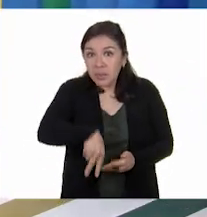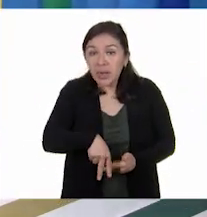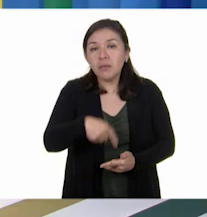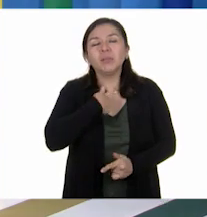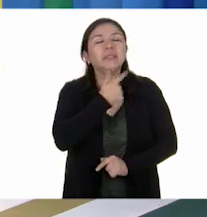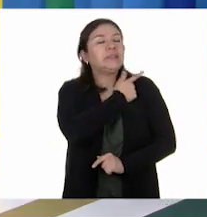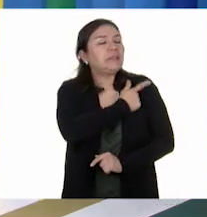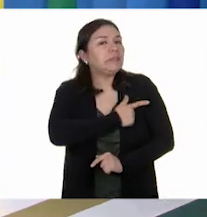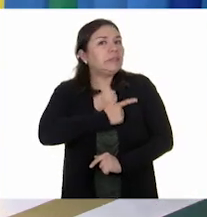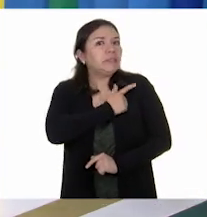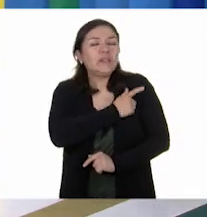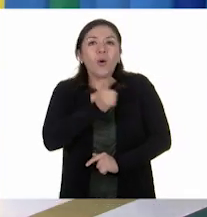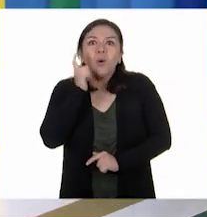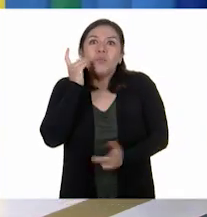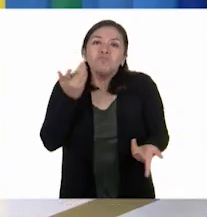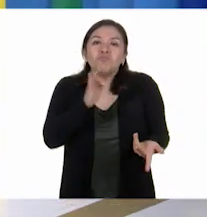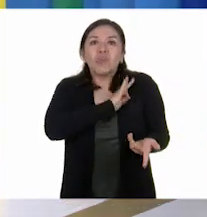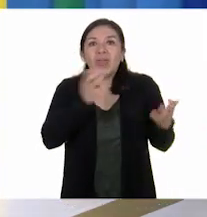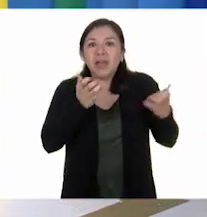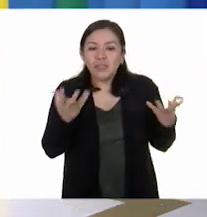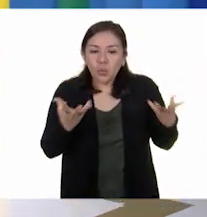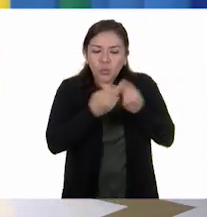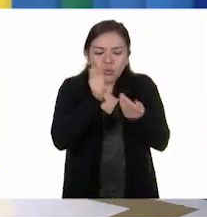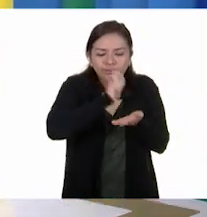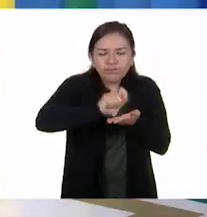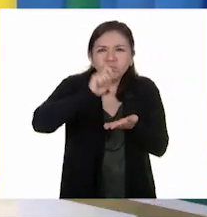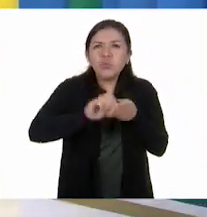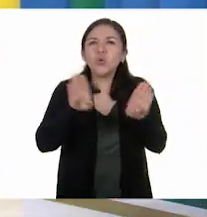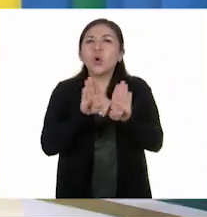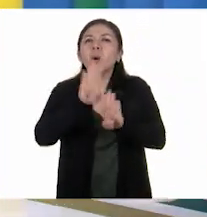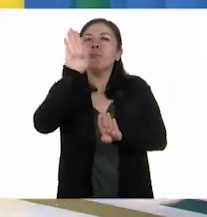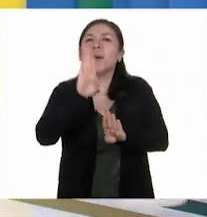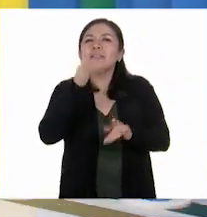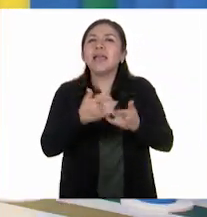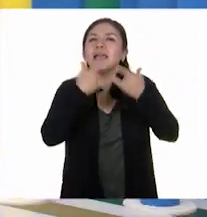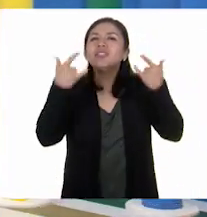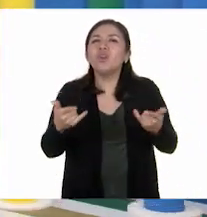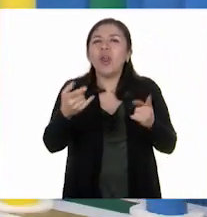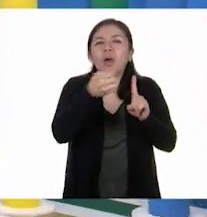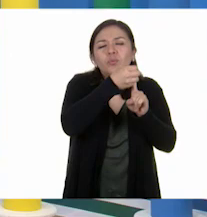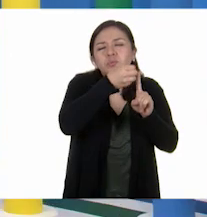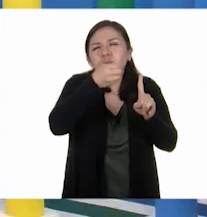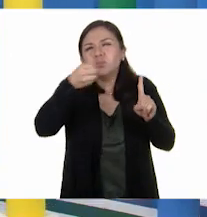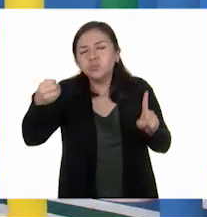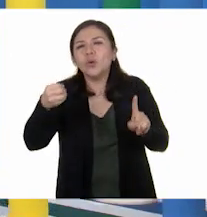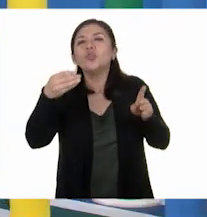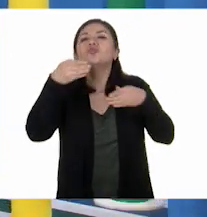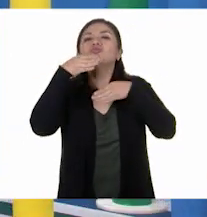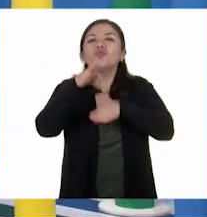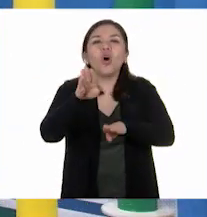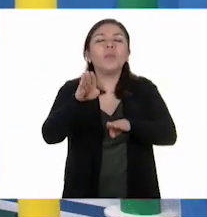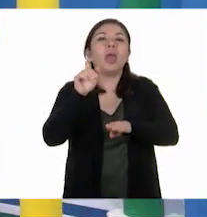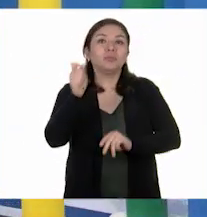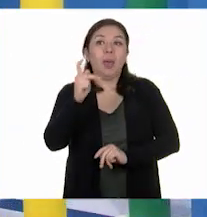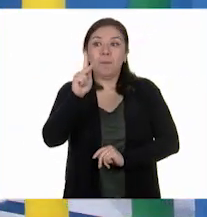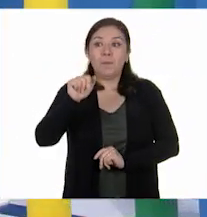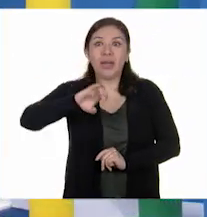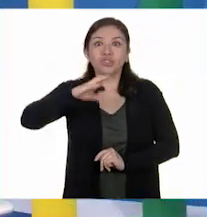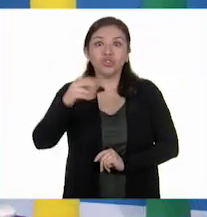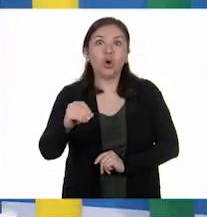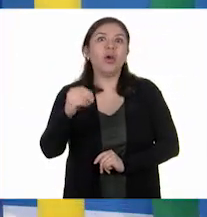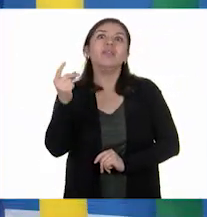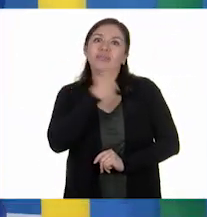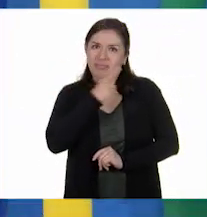me encantaría que elaboráramos una especie de antología. El relato sobre mi Panchito pues merece vivir en